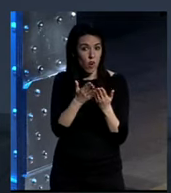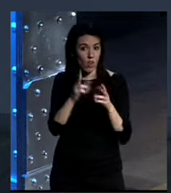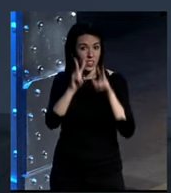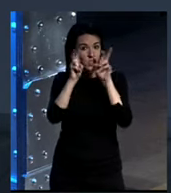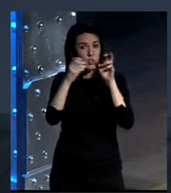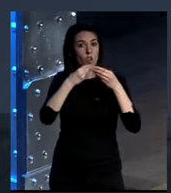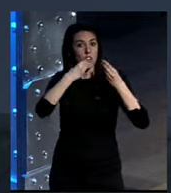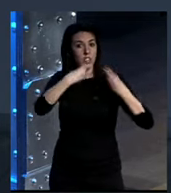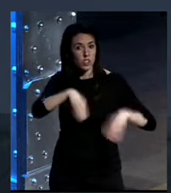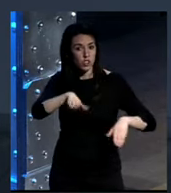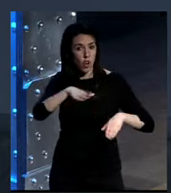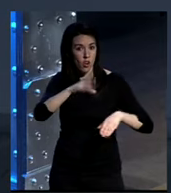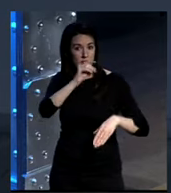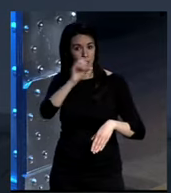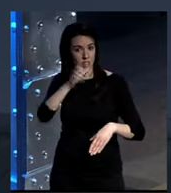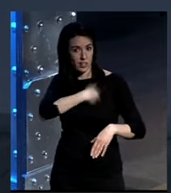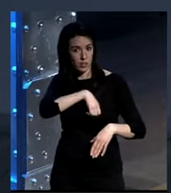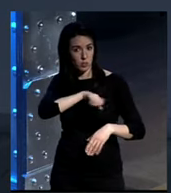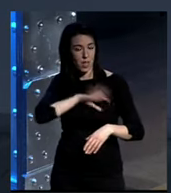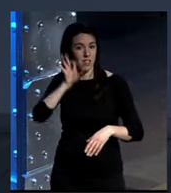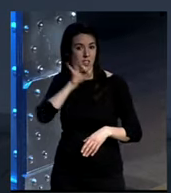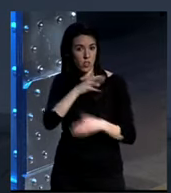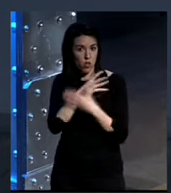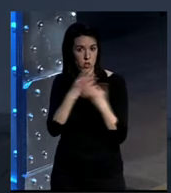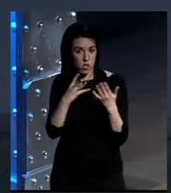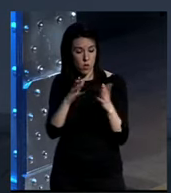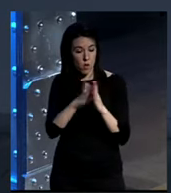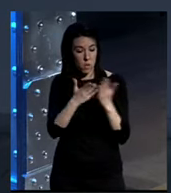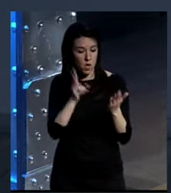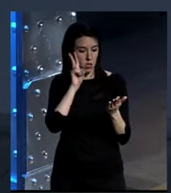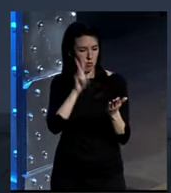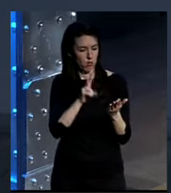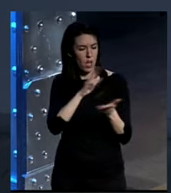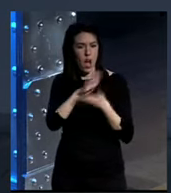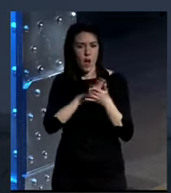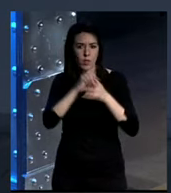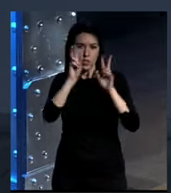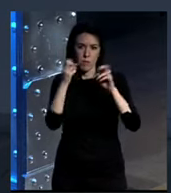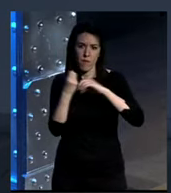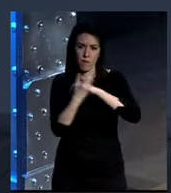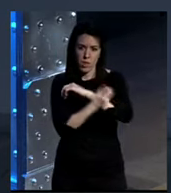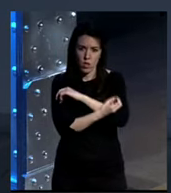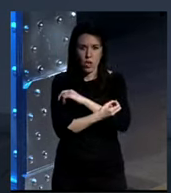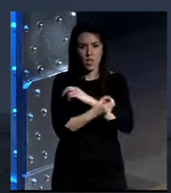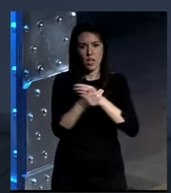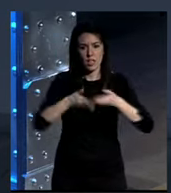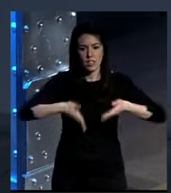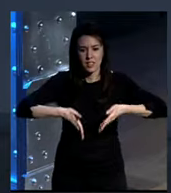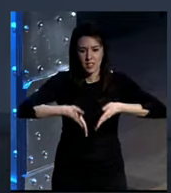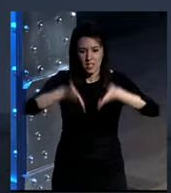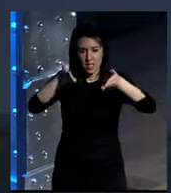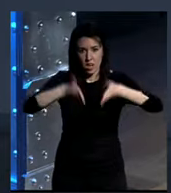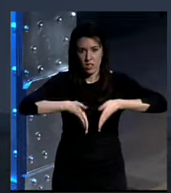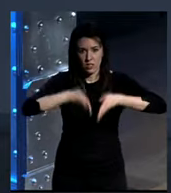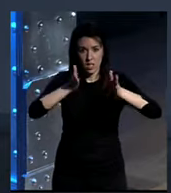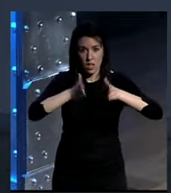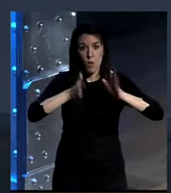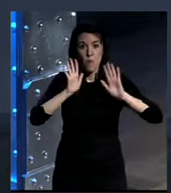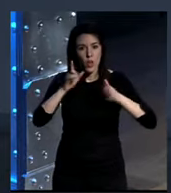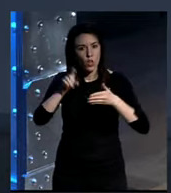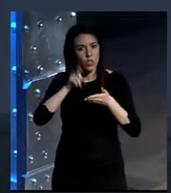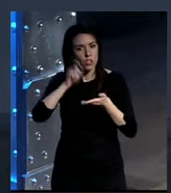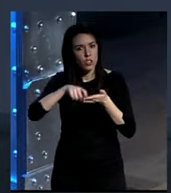XIX y habrán observado que se habla de ferrocarriles, que se habla de carreteras, no se habla de telégrafos.